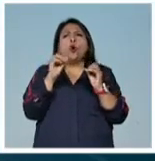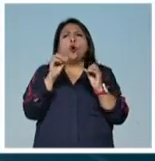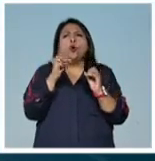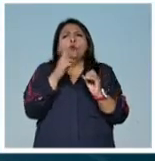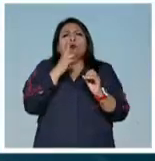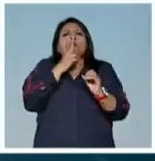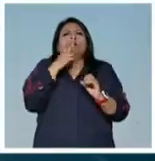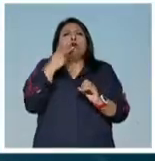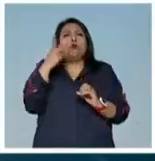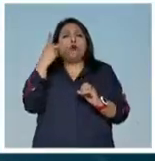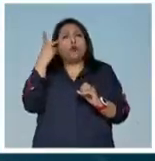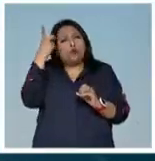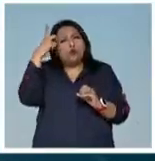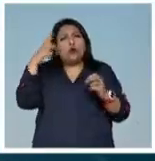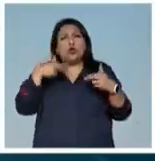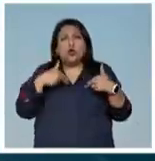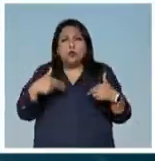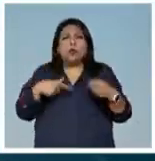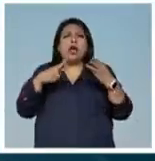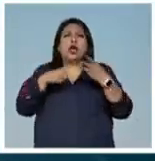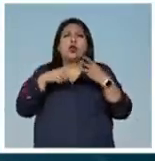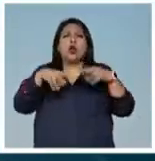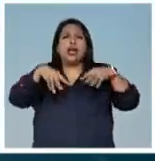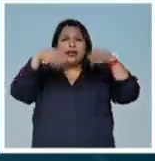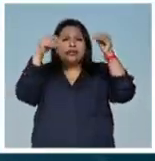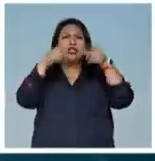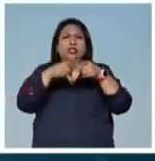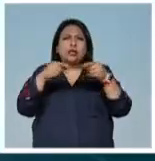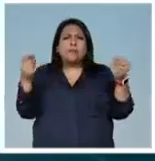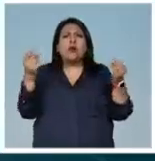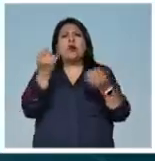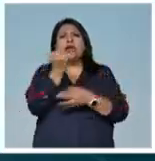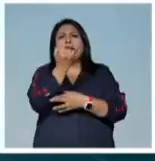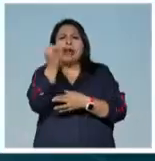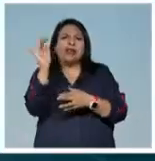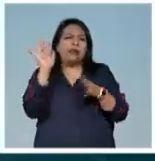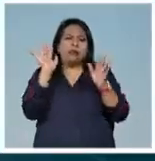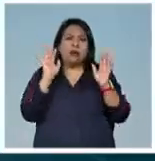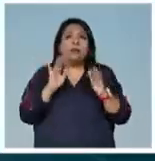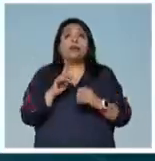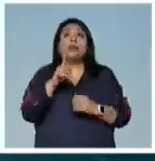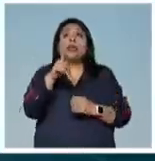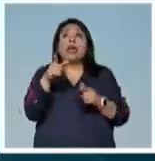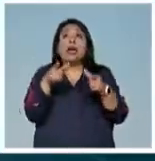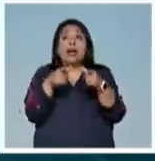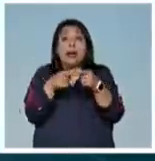humanidad o castillos japoneses o jardines.